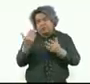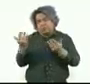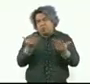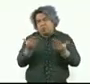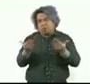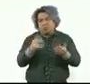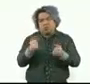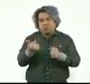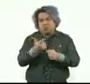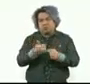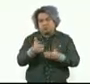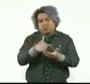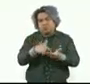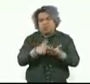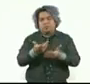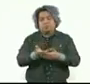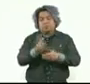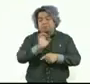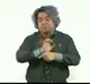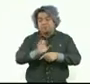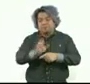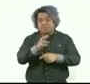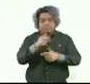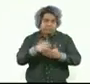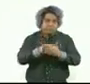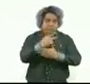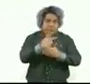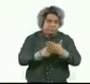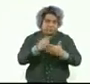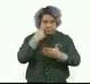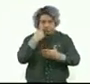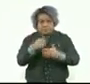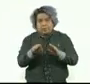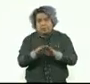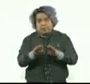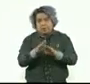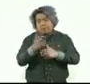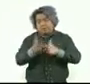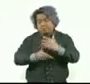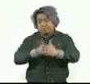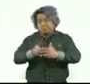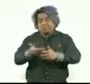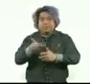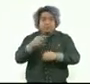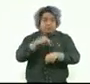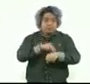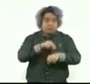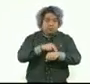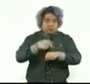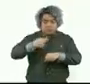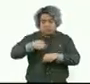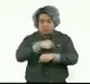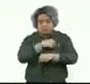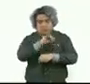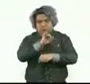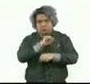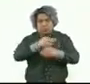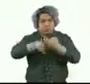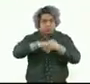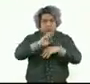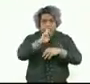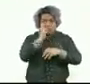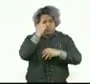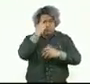Entonces, refuerza nuestro programa de fortalecimiento de los servicios médicos donde tenemos todo